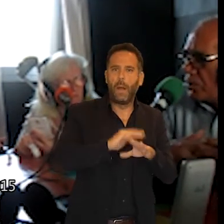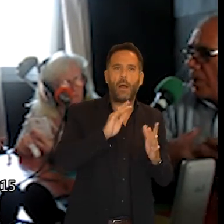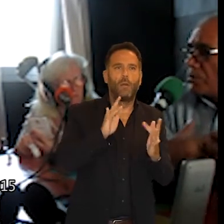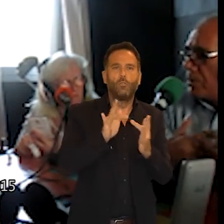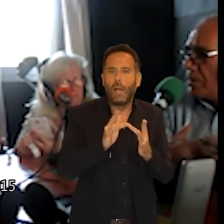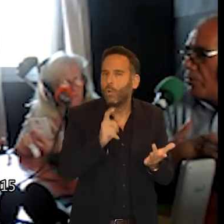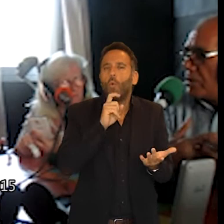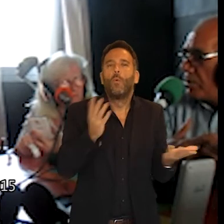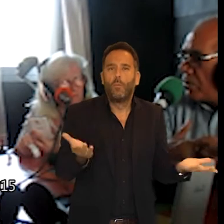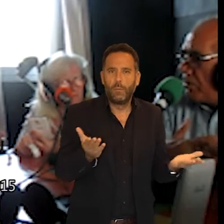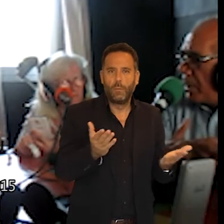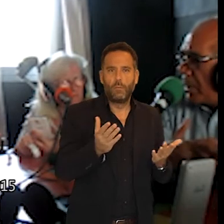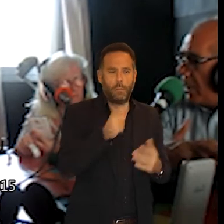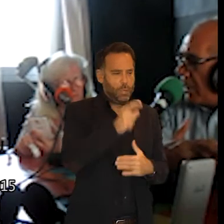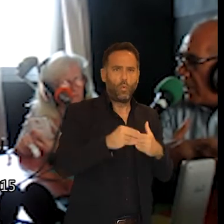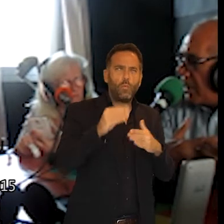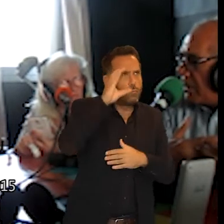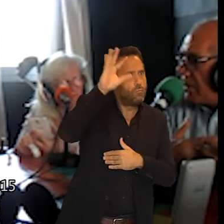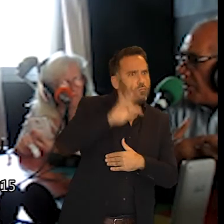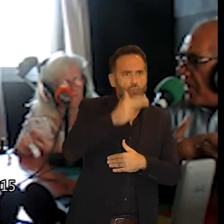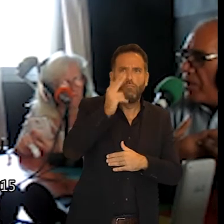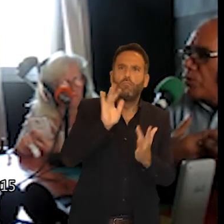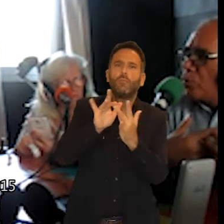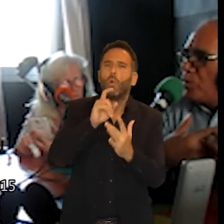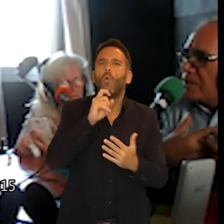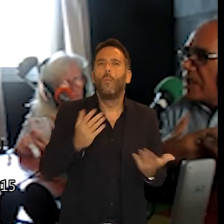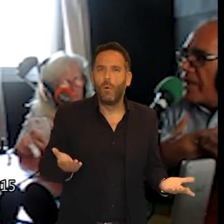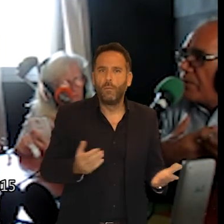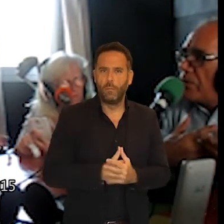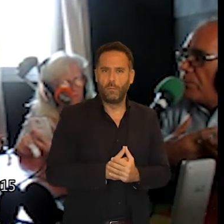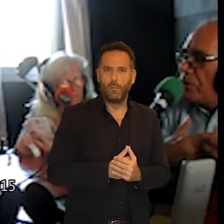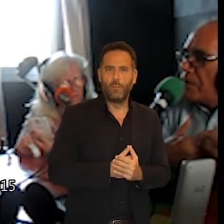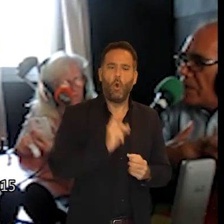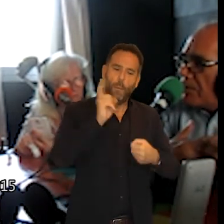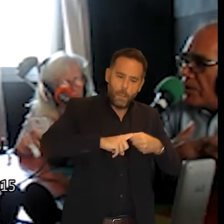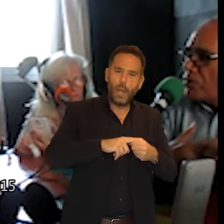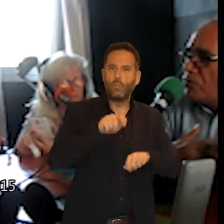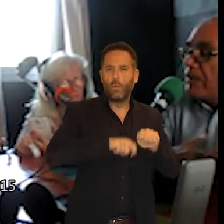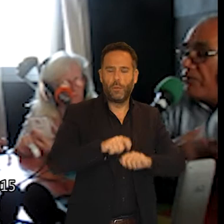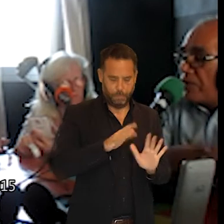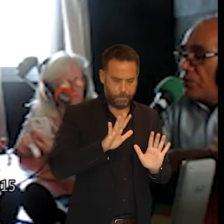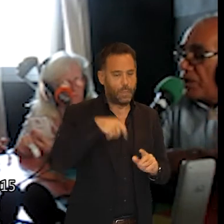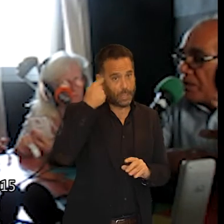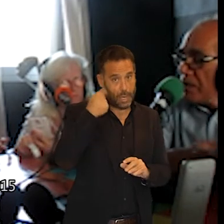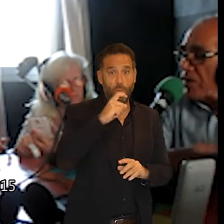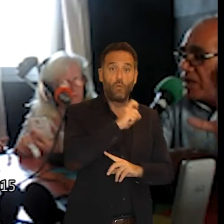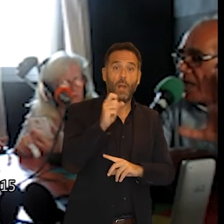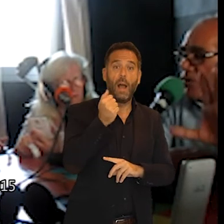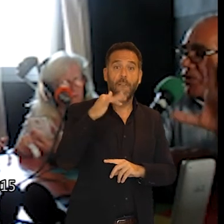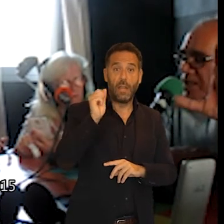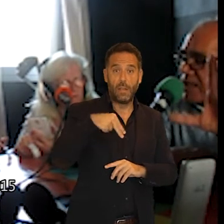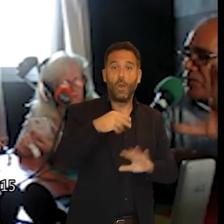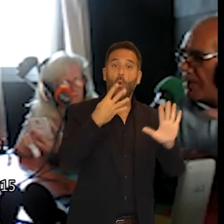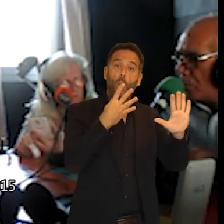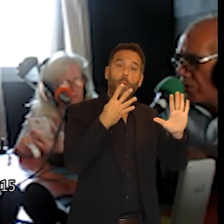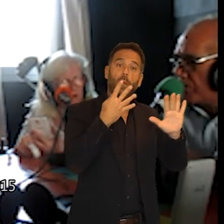podamos contactar sí. o cualquier persona que esté interesada. Pues somos parte de la asociación, por ejemplo. Sí, claro. Nuestro teléfono de Fundación Afin es